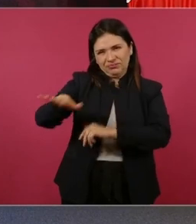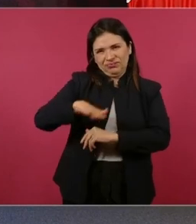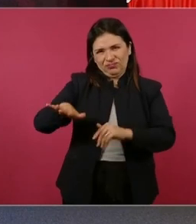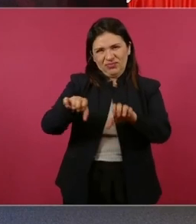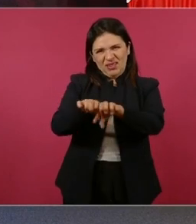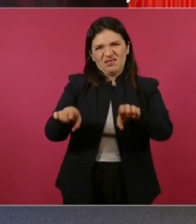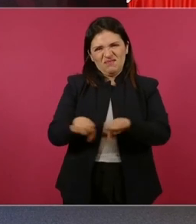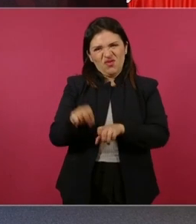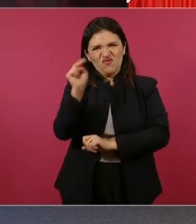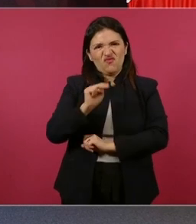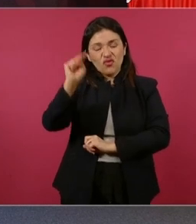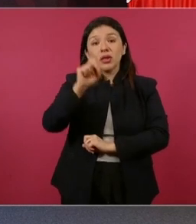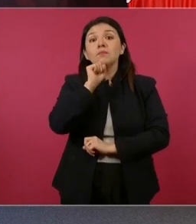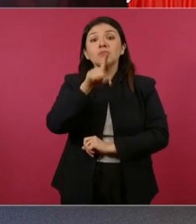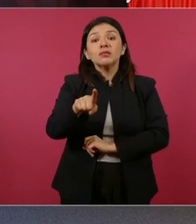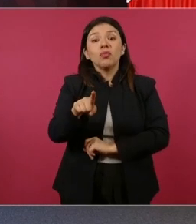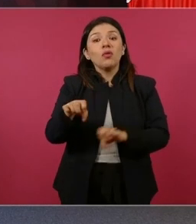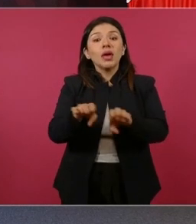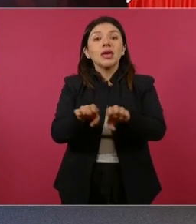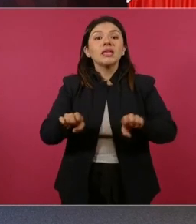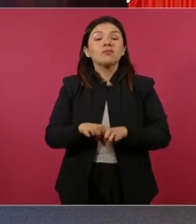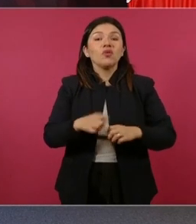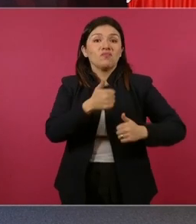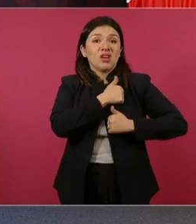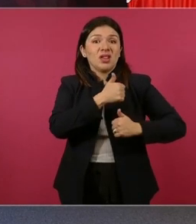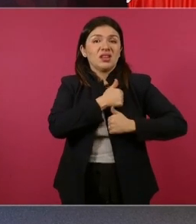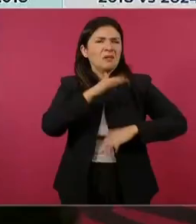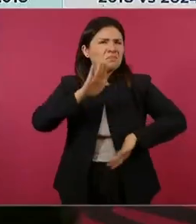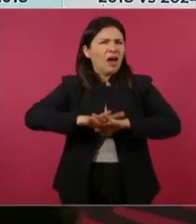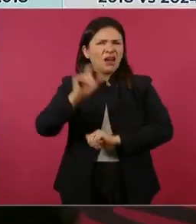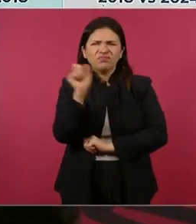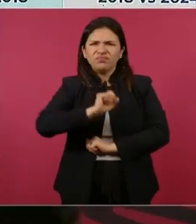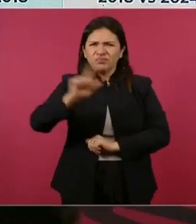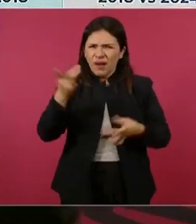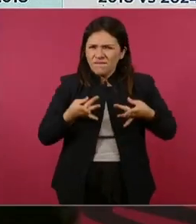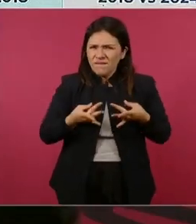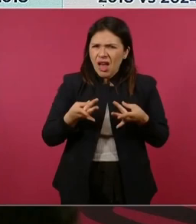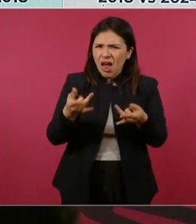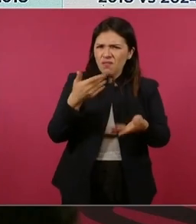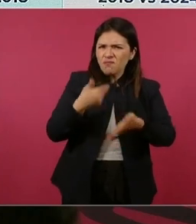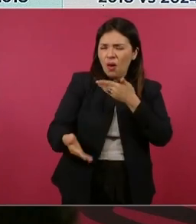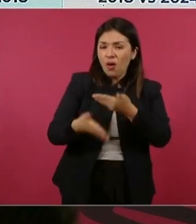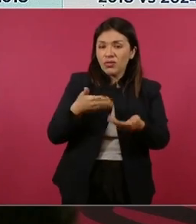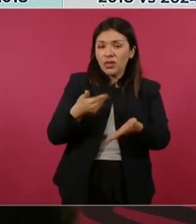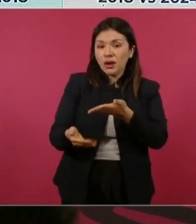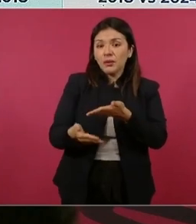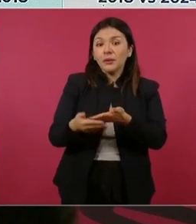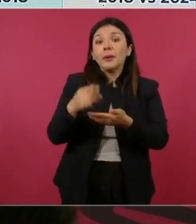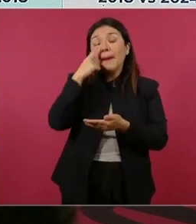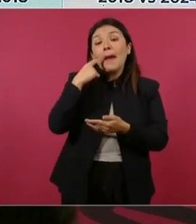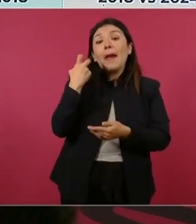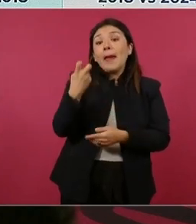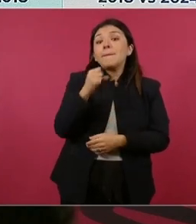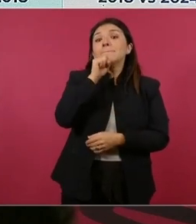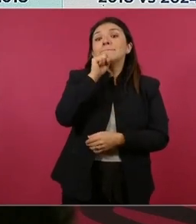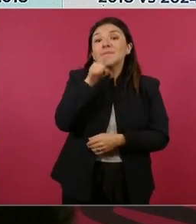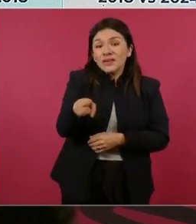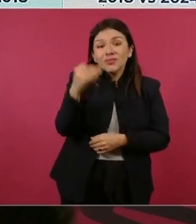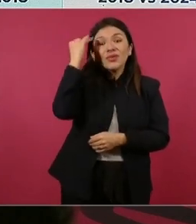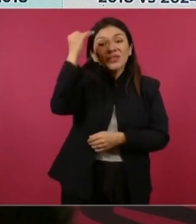sino equipo militar de lo más sofisticado. Y aquí también es lo